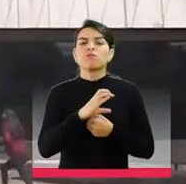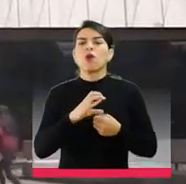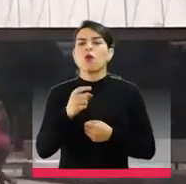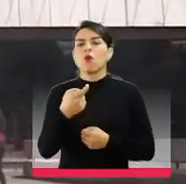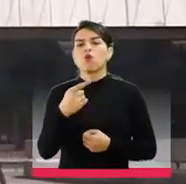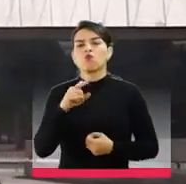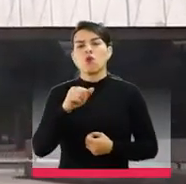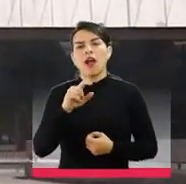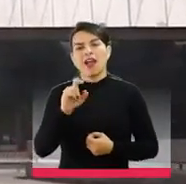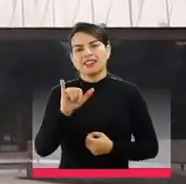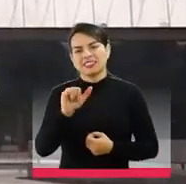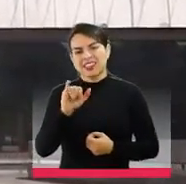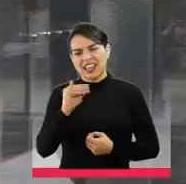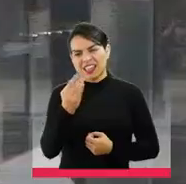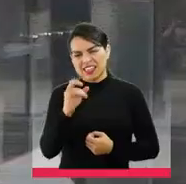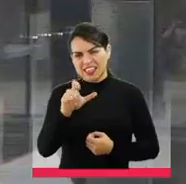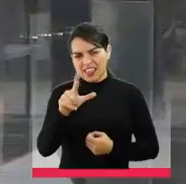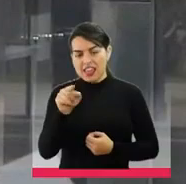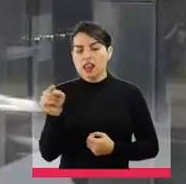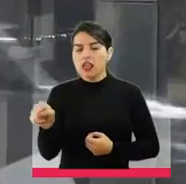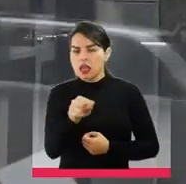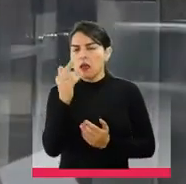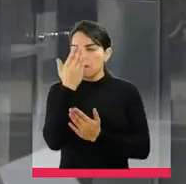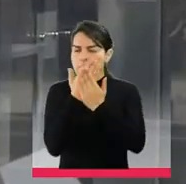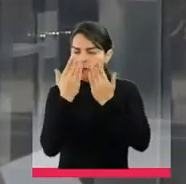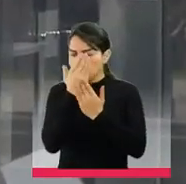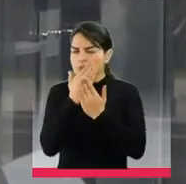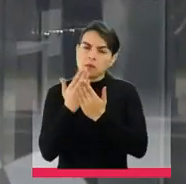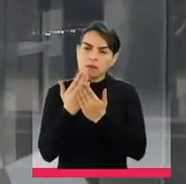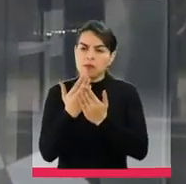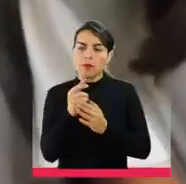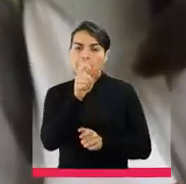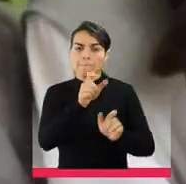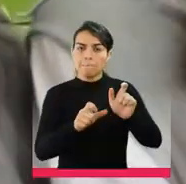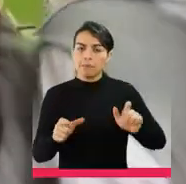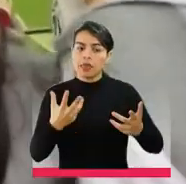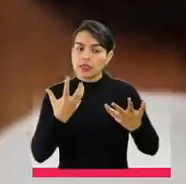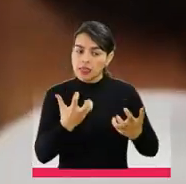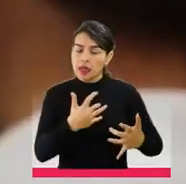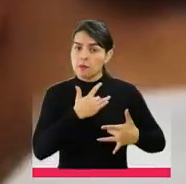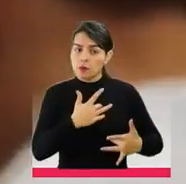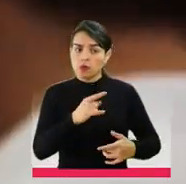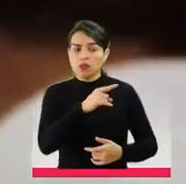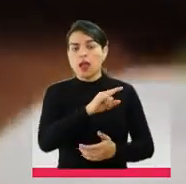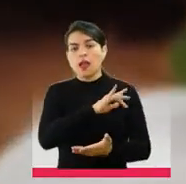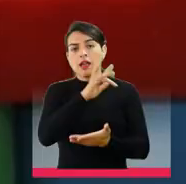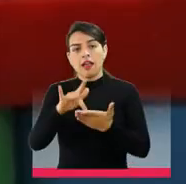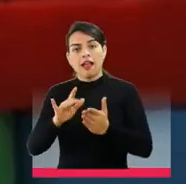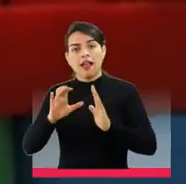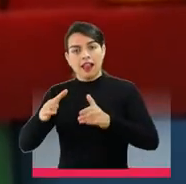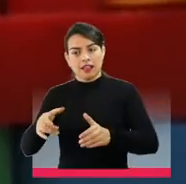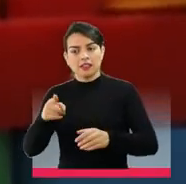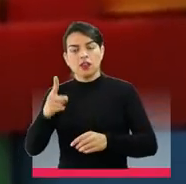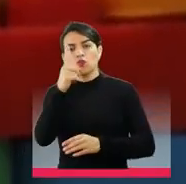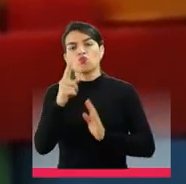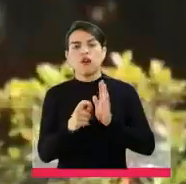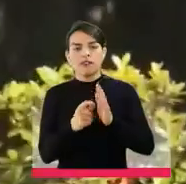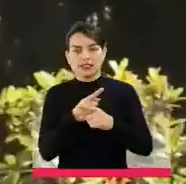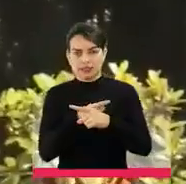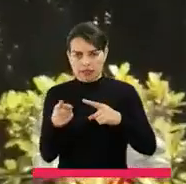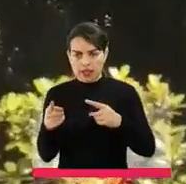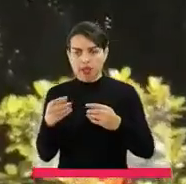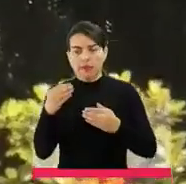se adelantará el plan piloto que permite que de forma voluntaria los estudiantes regresen a las aulas una vez por semana y siguiendo los protocolos